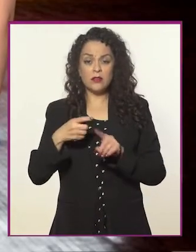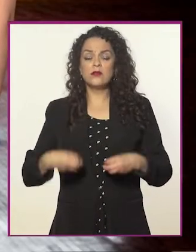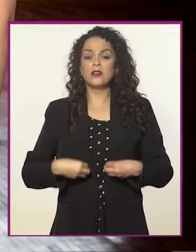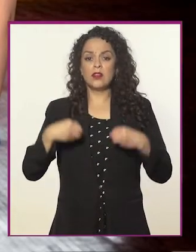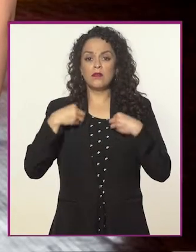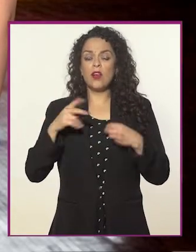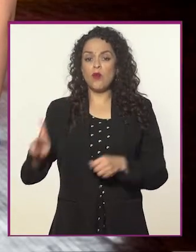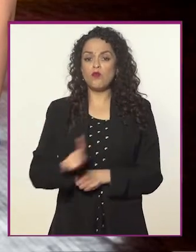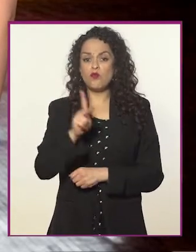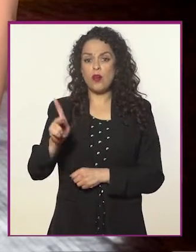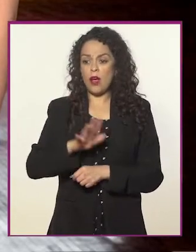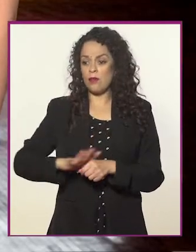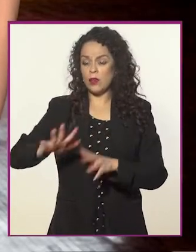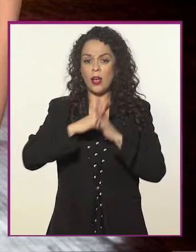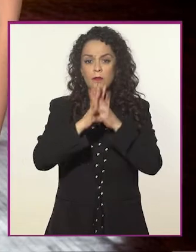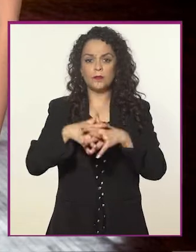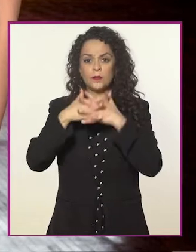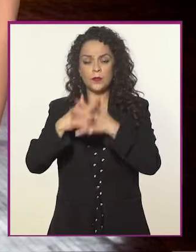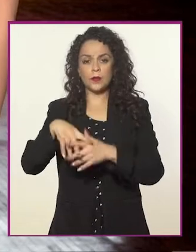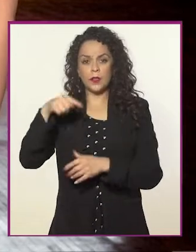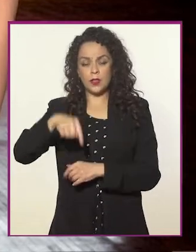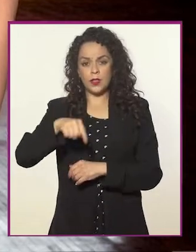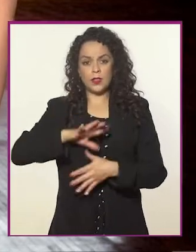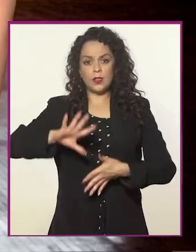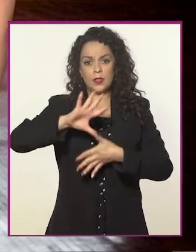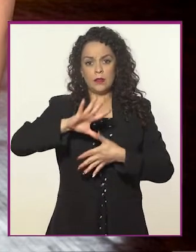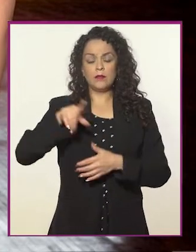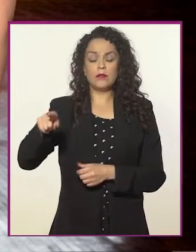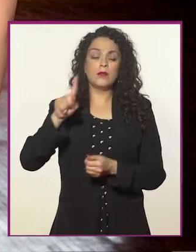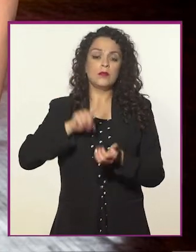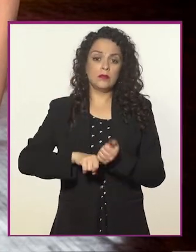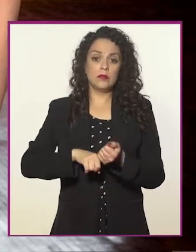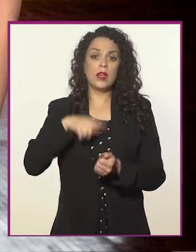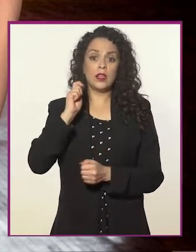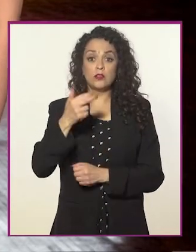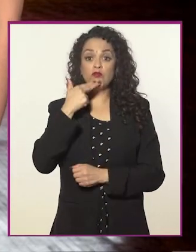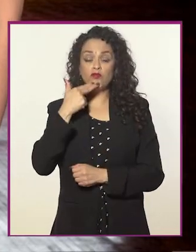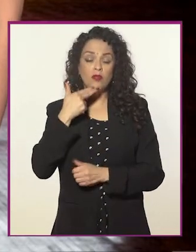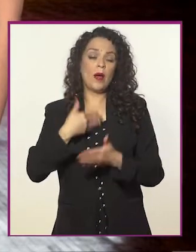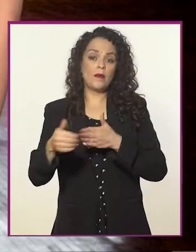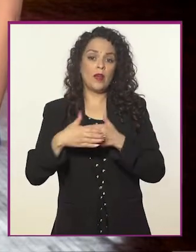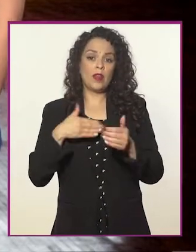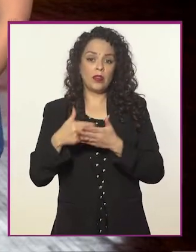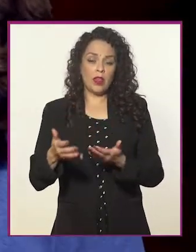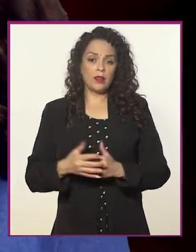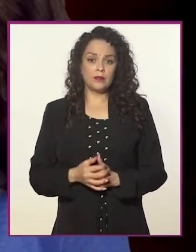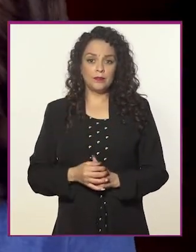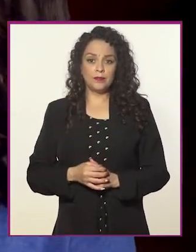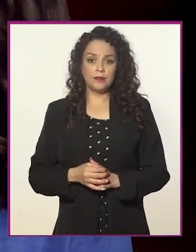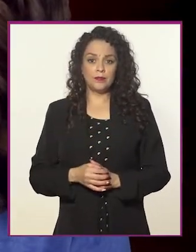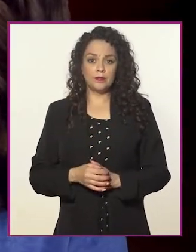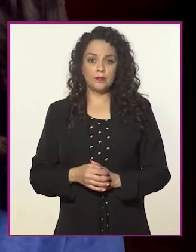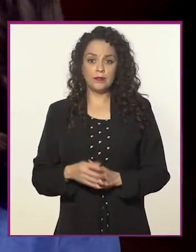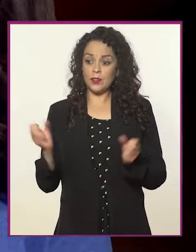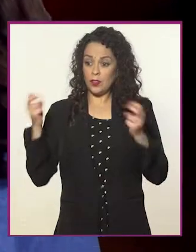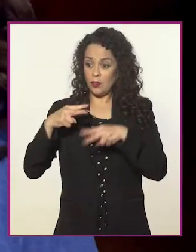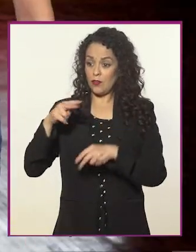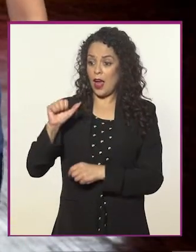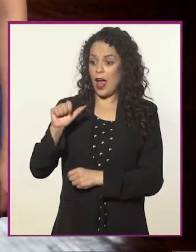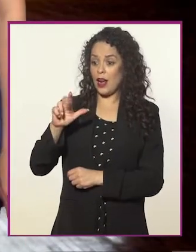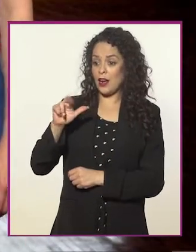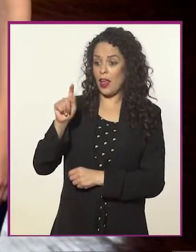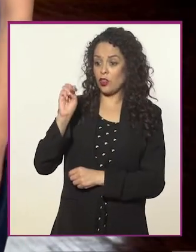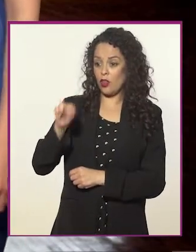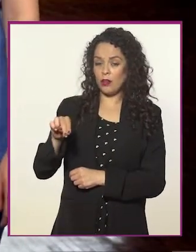de los pueblos mestizos de América, que se apropian del lenguaje haciéndolo dúctil, funcional y moderno. Nos vemos al ratón.